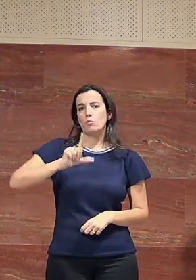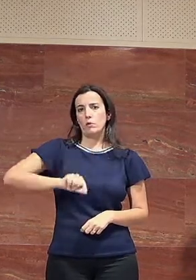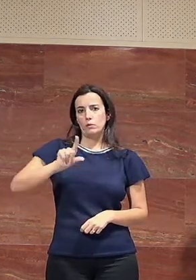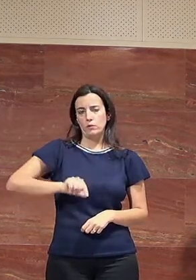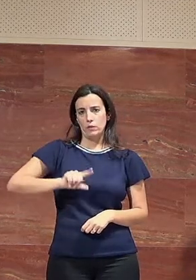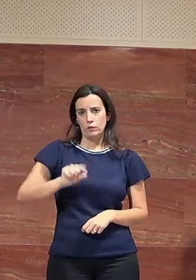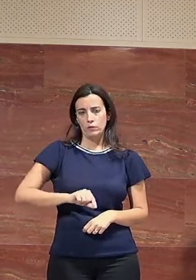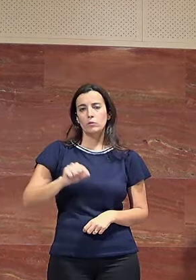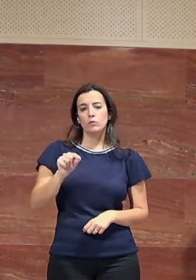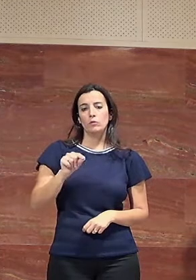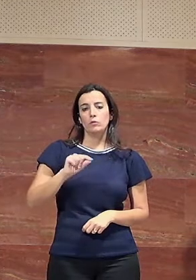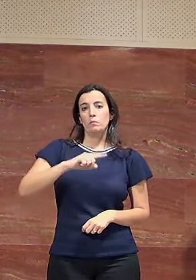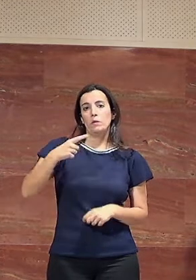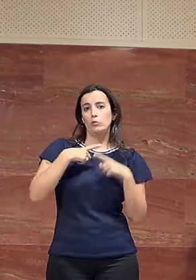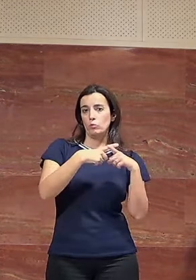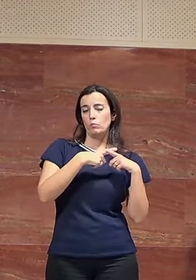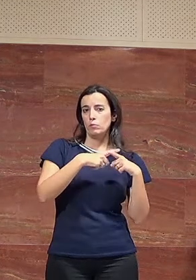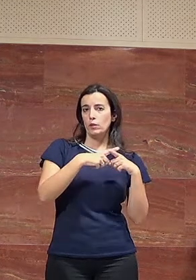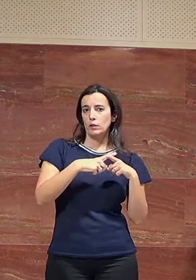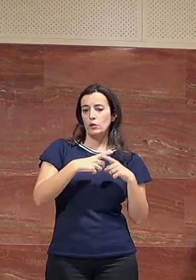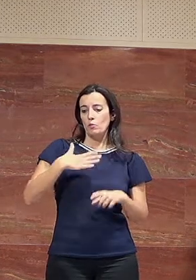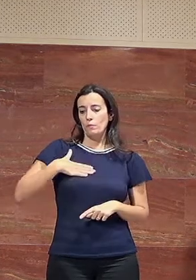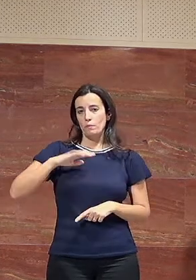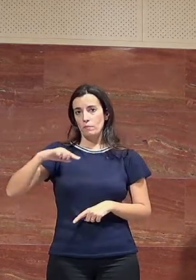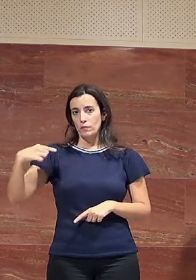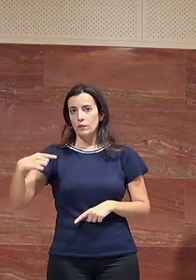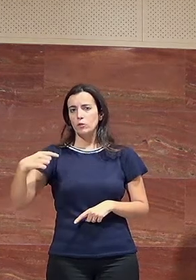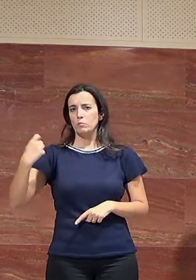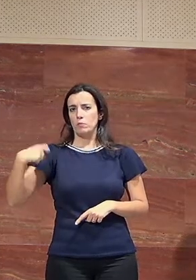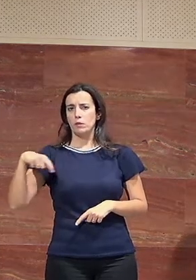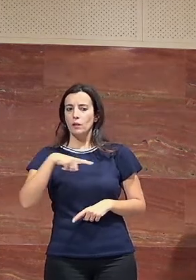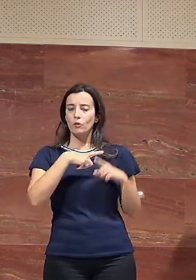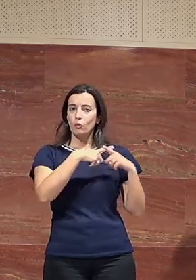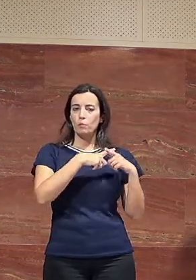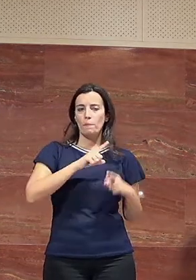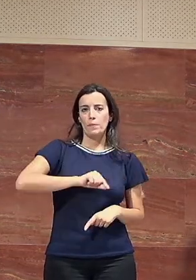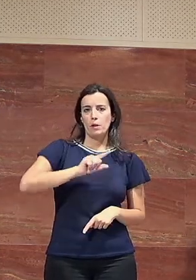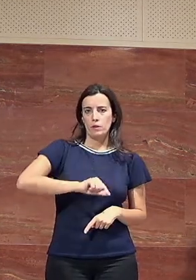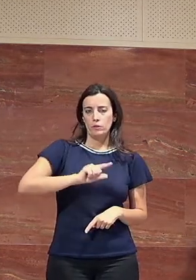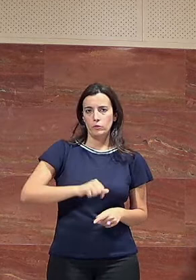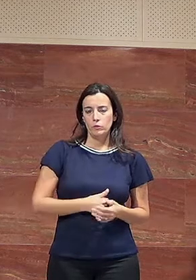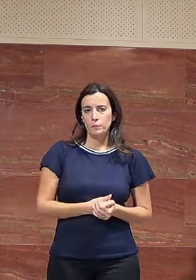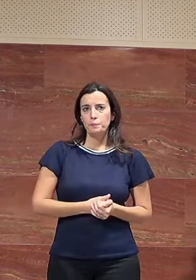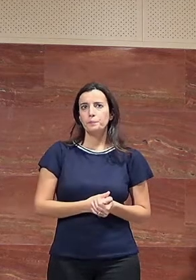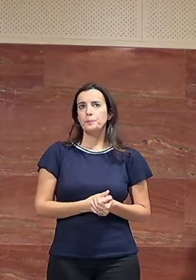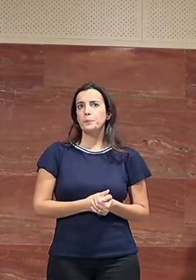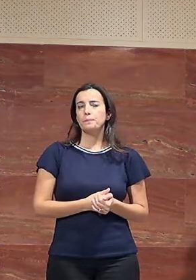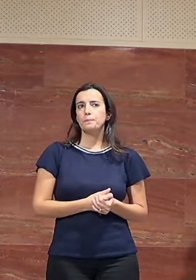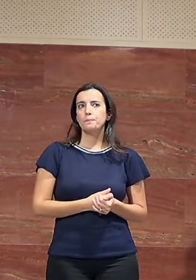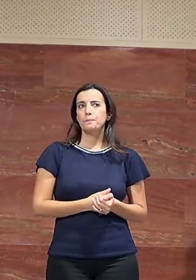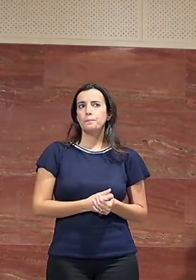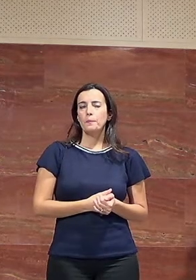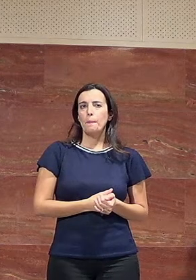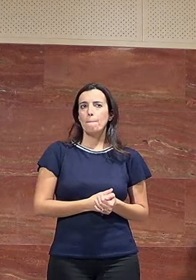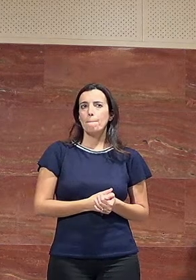de compartir un piso que de tener su propio piso con todos los todo el dinero que se necesita